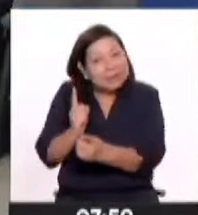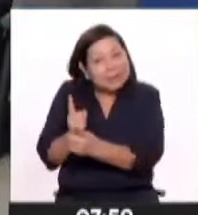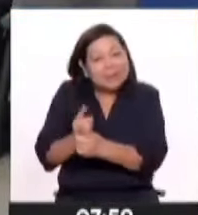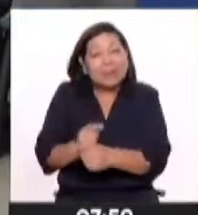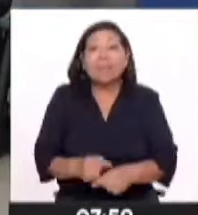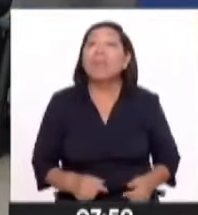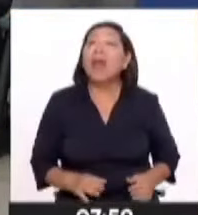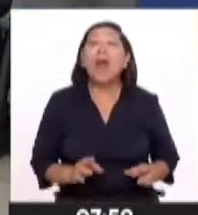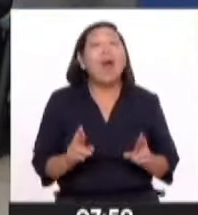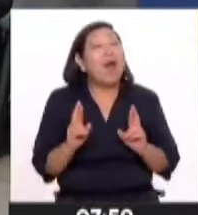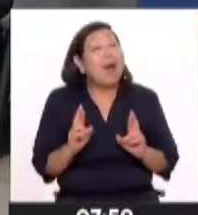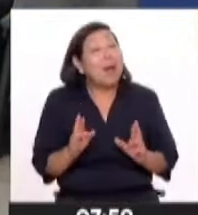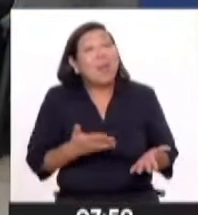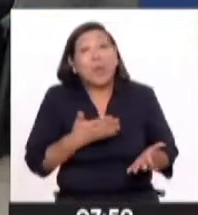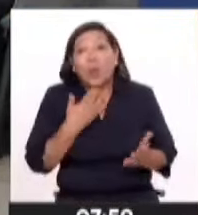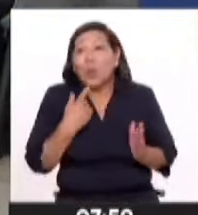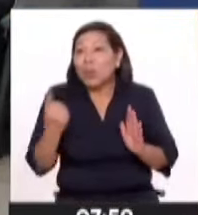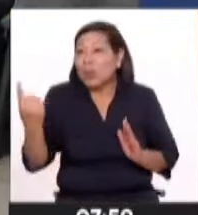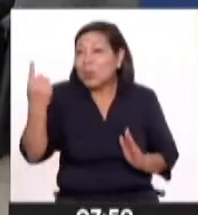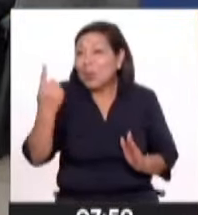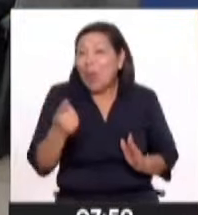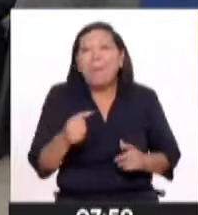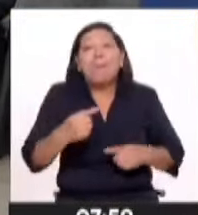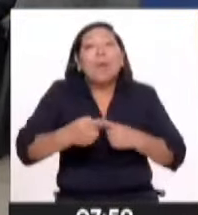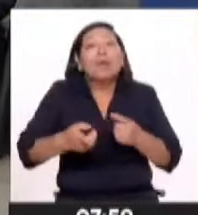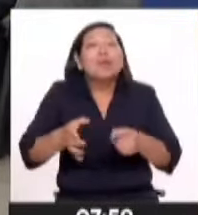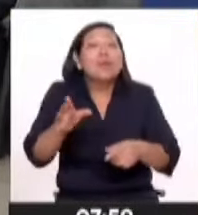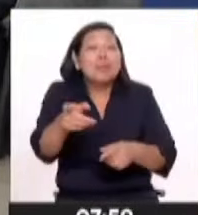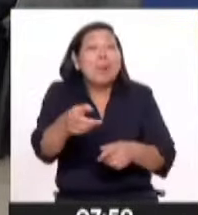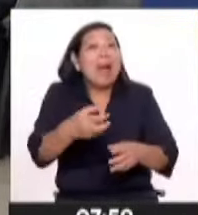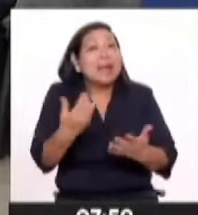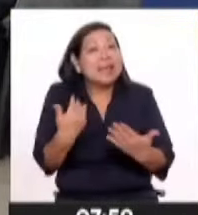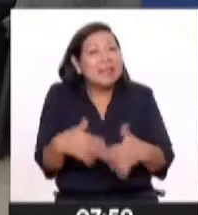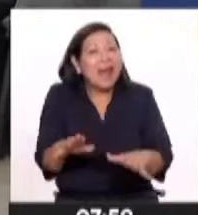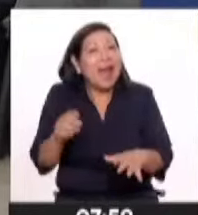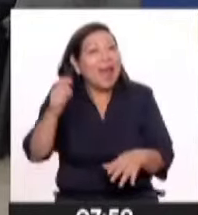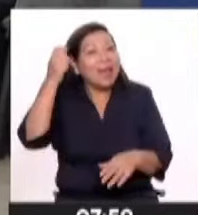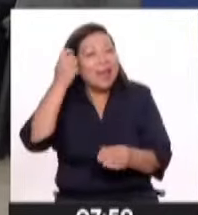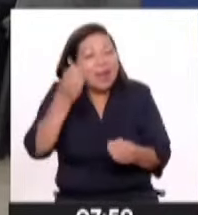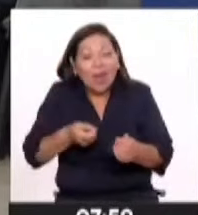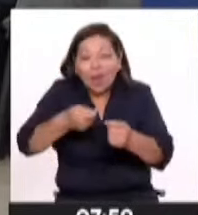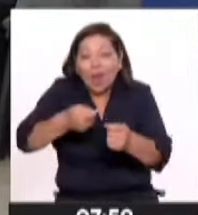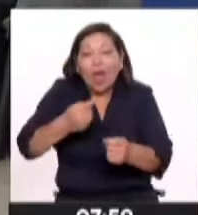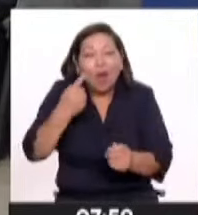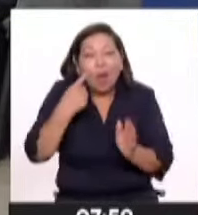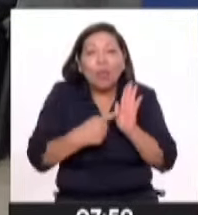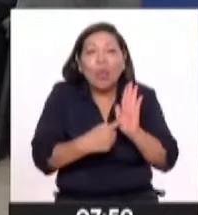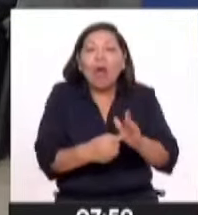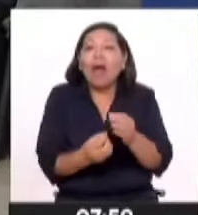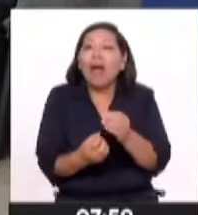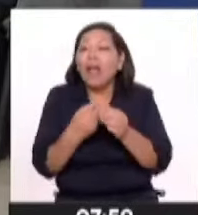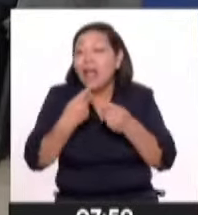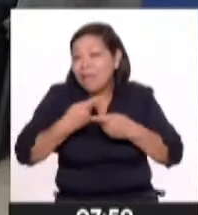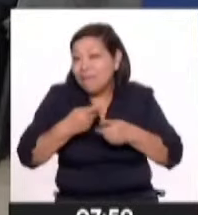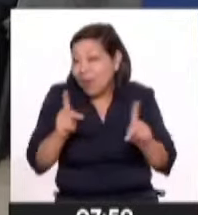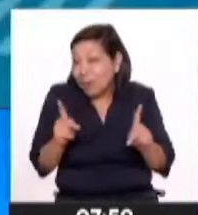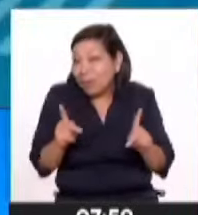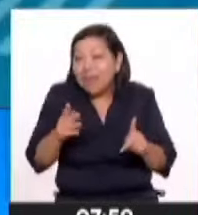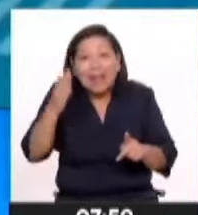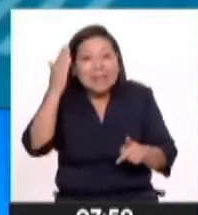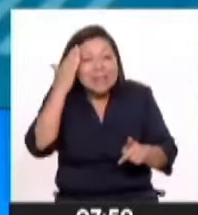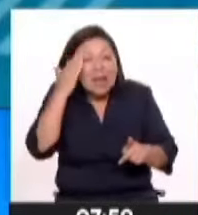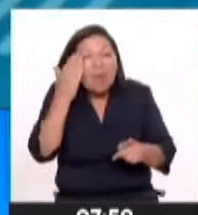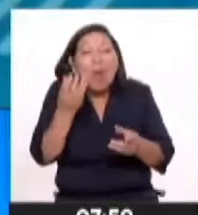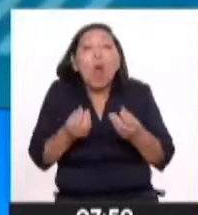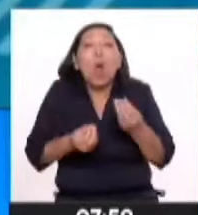estamos. Esperemos contar con su presencia próximamente y que nos cuente ya los resultados de dar a conocer esta información y finalmente que se sepa